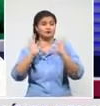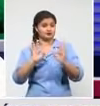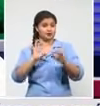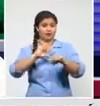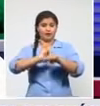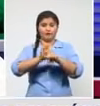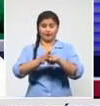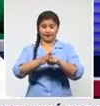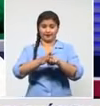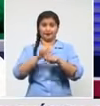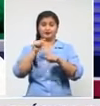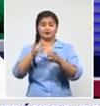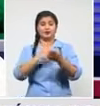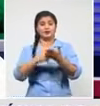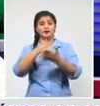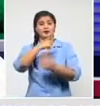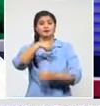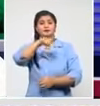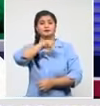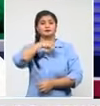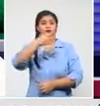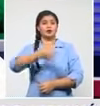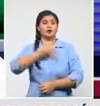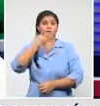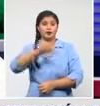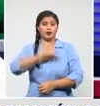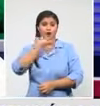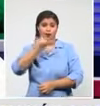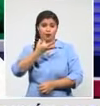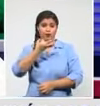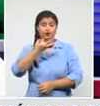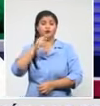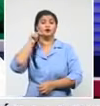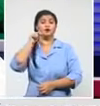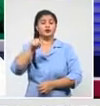anterior en el mapa en los 17